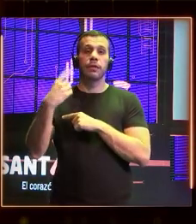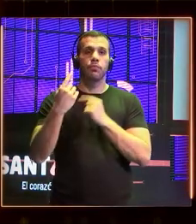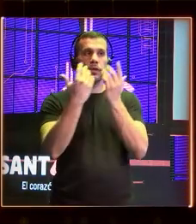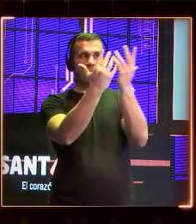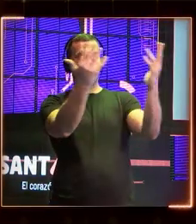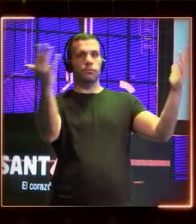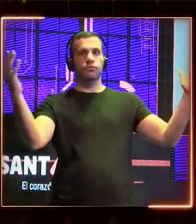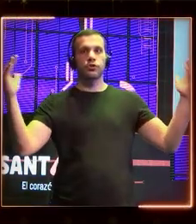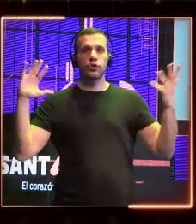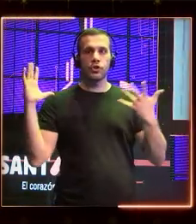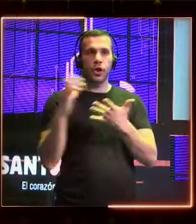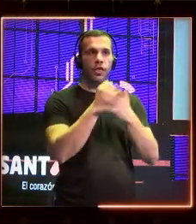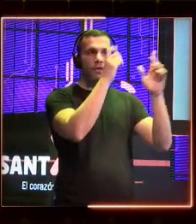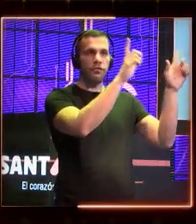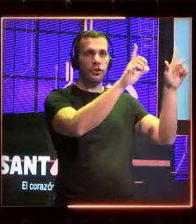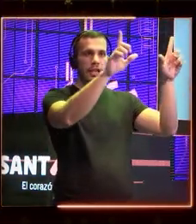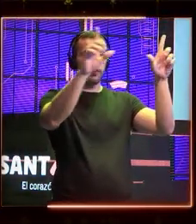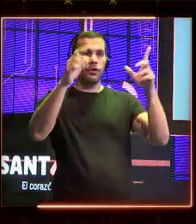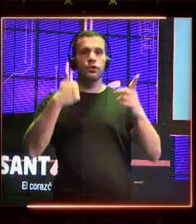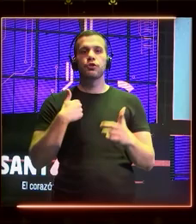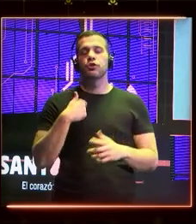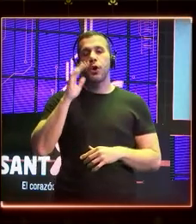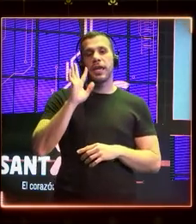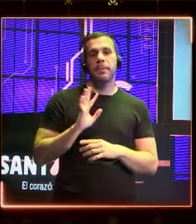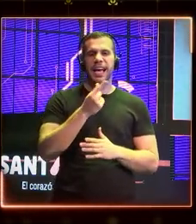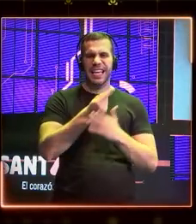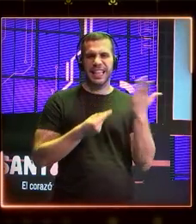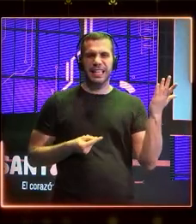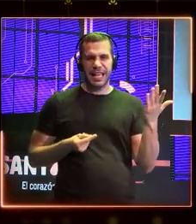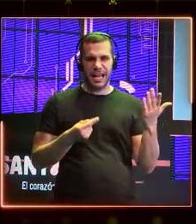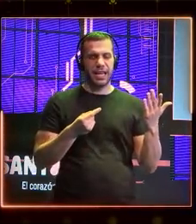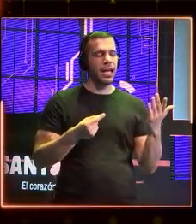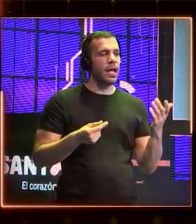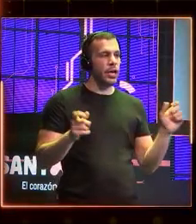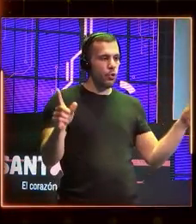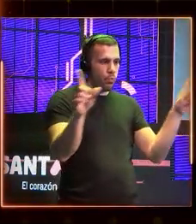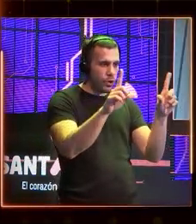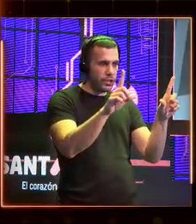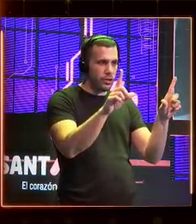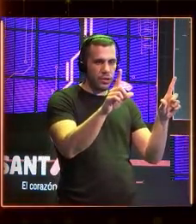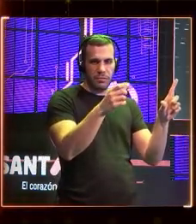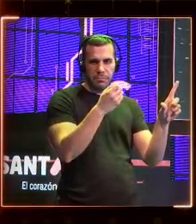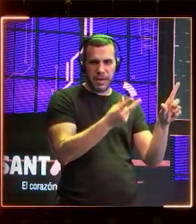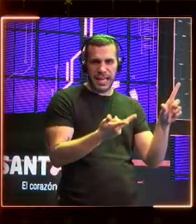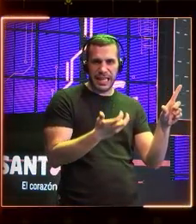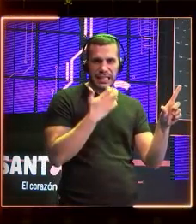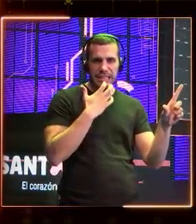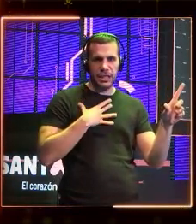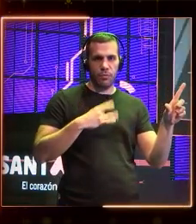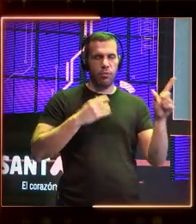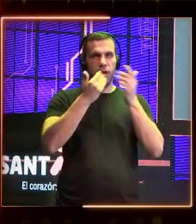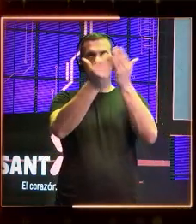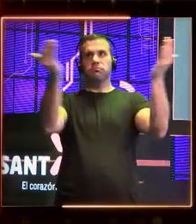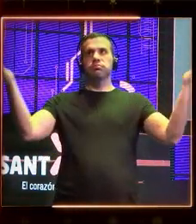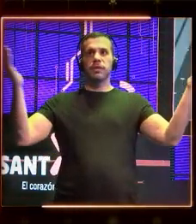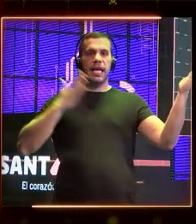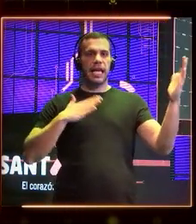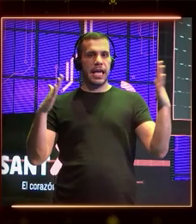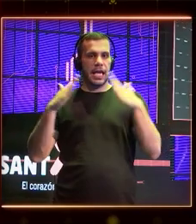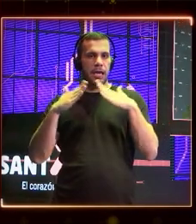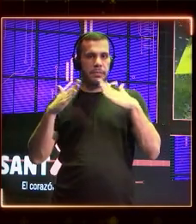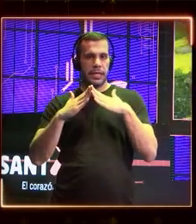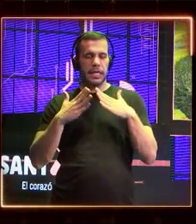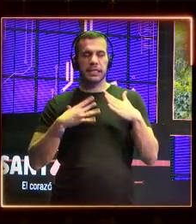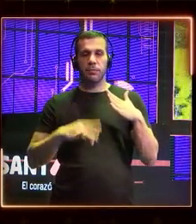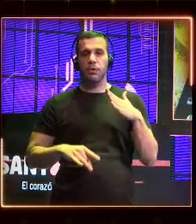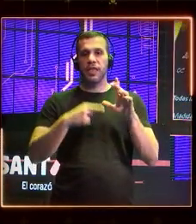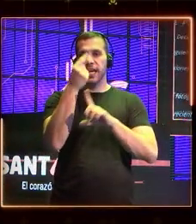por ejemplo editar una imagen para qué voy a editar una imagen en un monitor Así cuando puedo directamente andar en mi casa y acercarme a